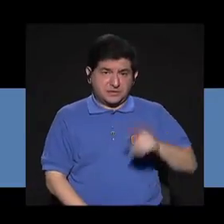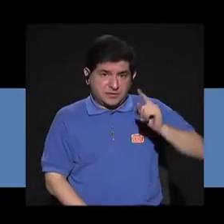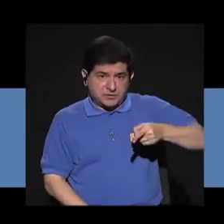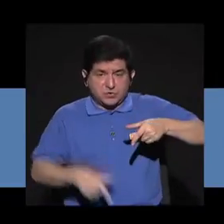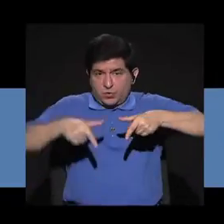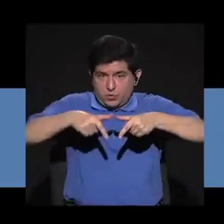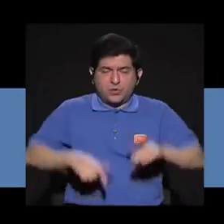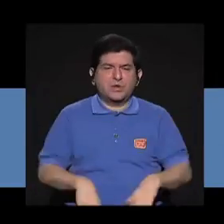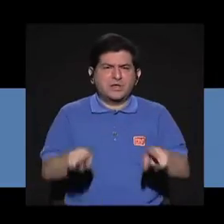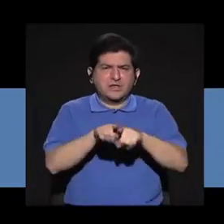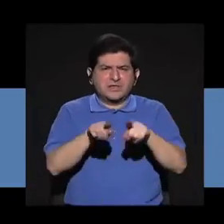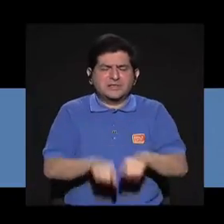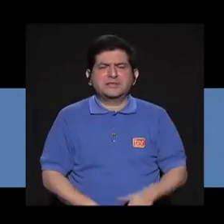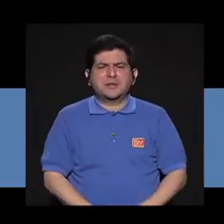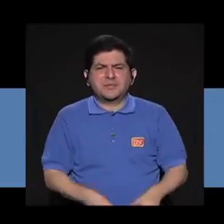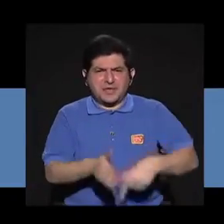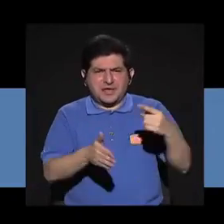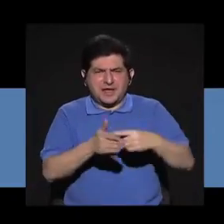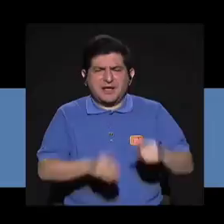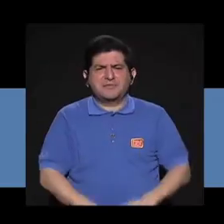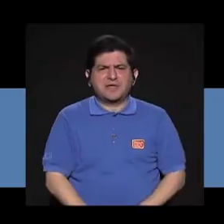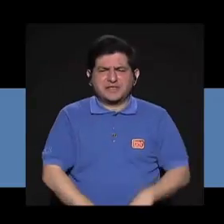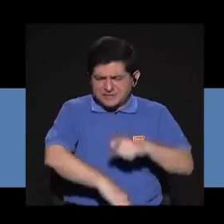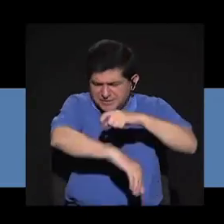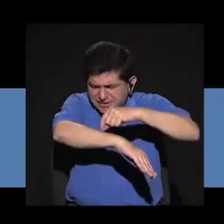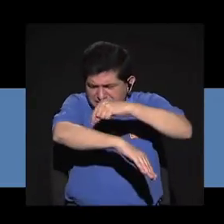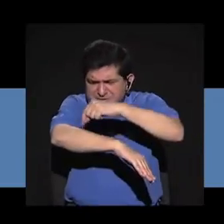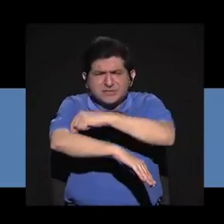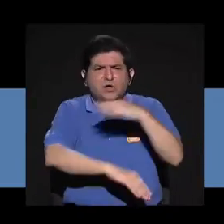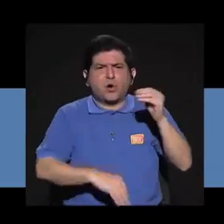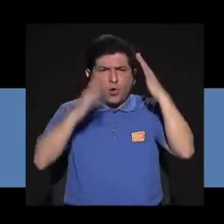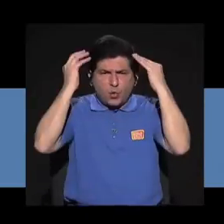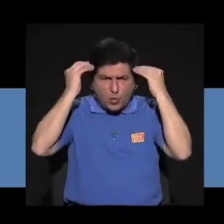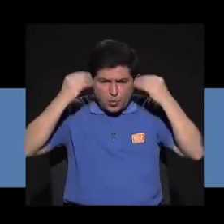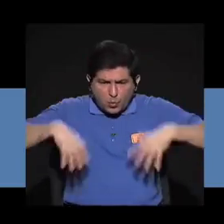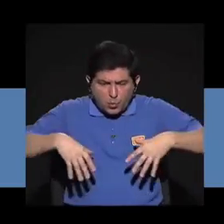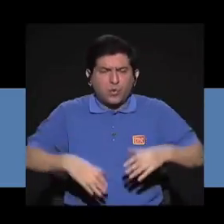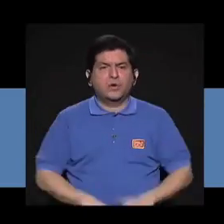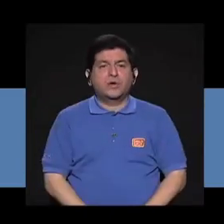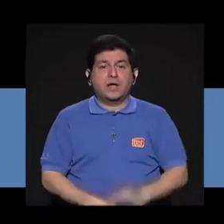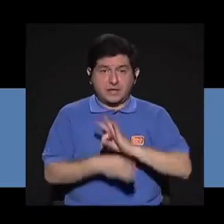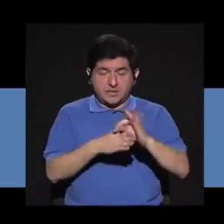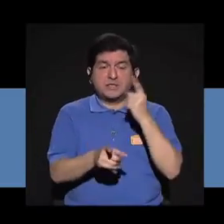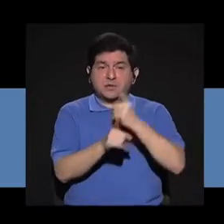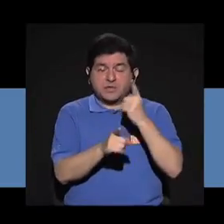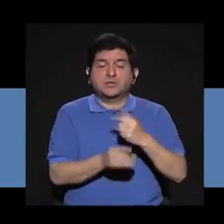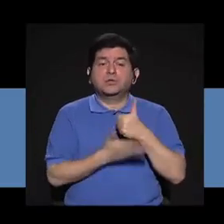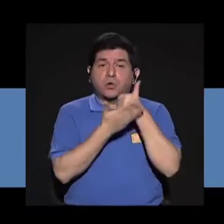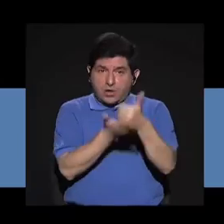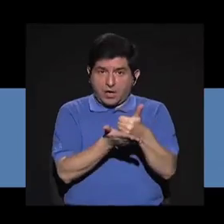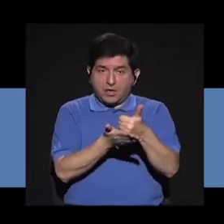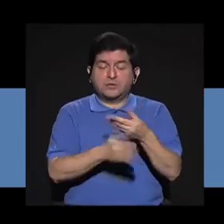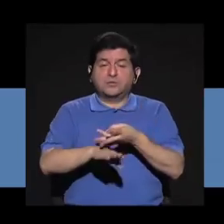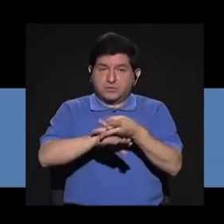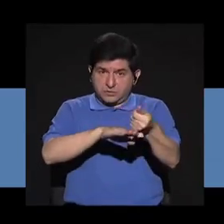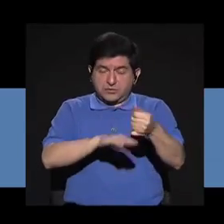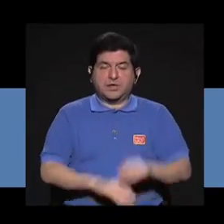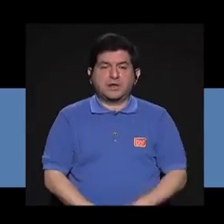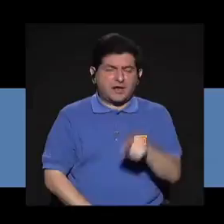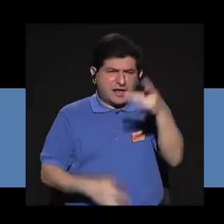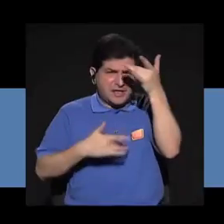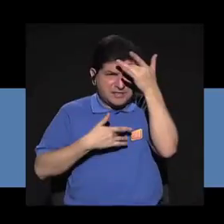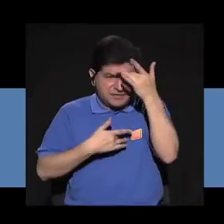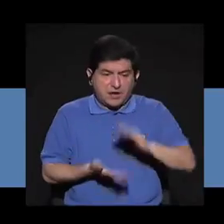se presenta salpullido difuso y caída del cabello. La sífilis puede curarse con el tratamiento adecuado. Esta